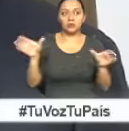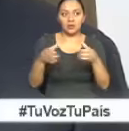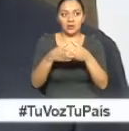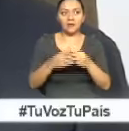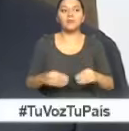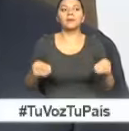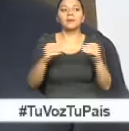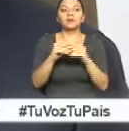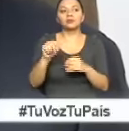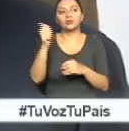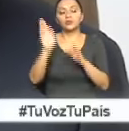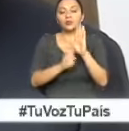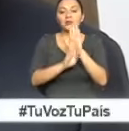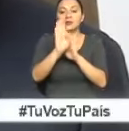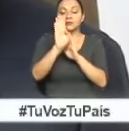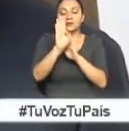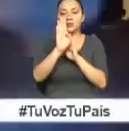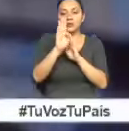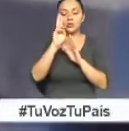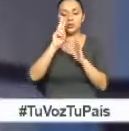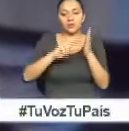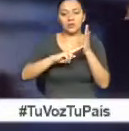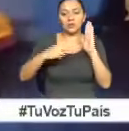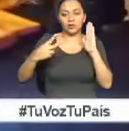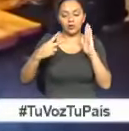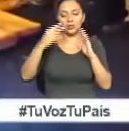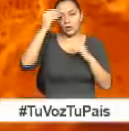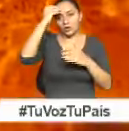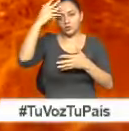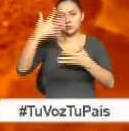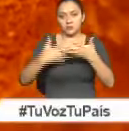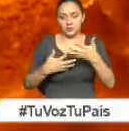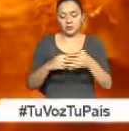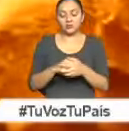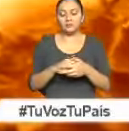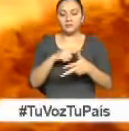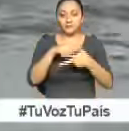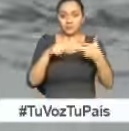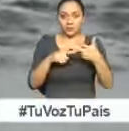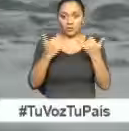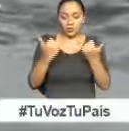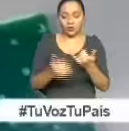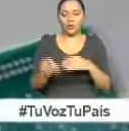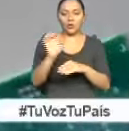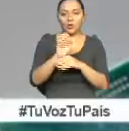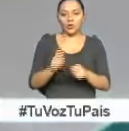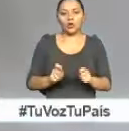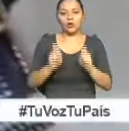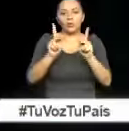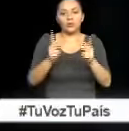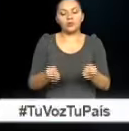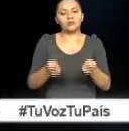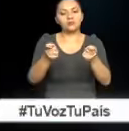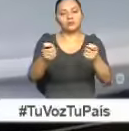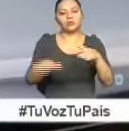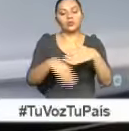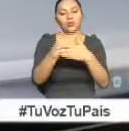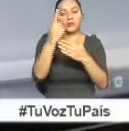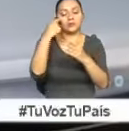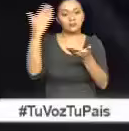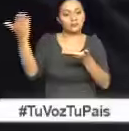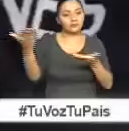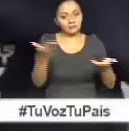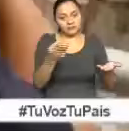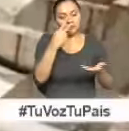para desarrollo tecnológico o conocimiento. La inversión privada convierte a Ecuador en una república de oportunidades. Muestra de ello